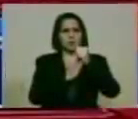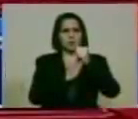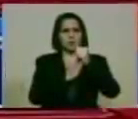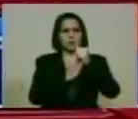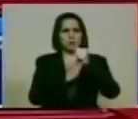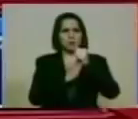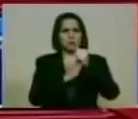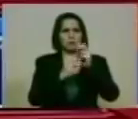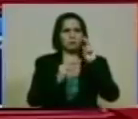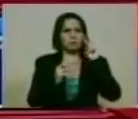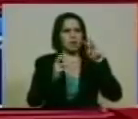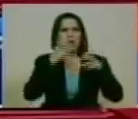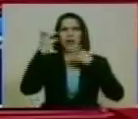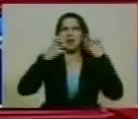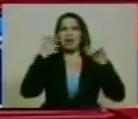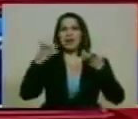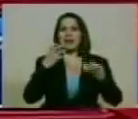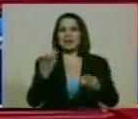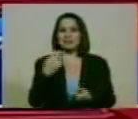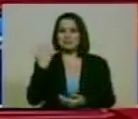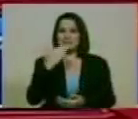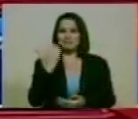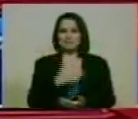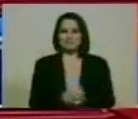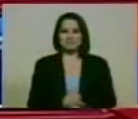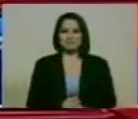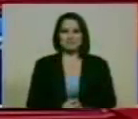Son más bulleros los líderes.